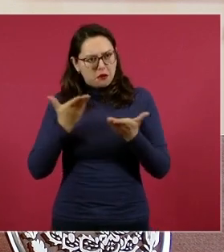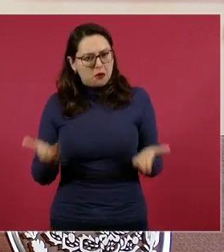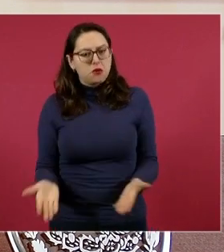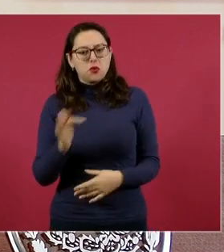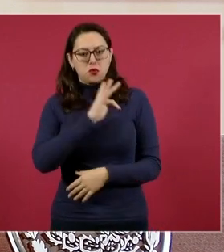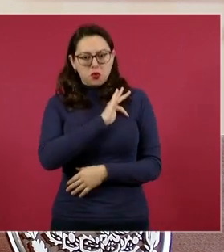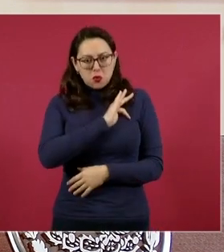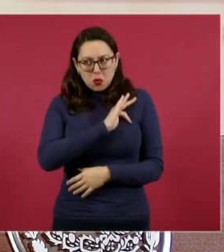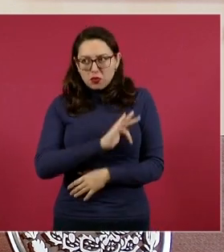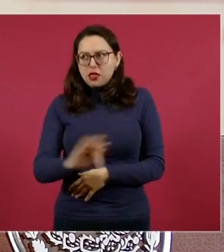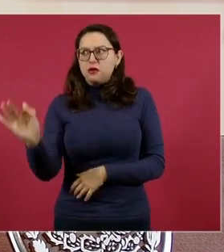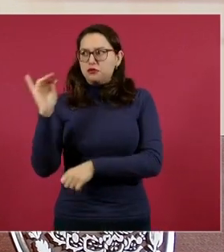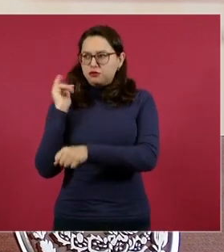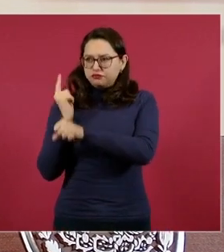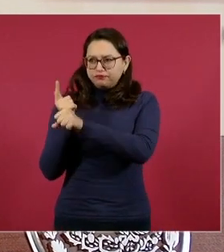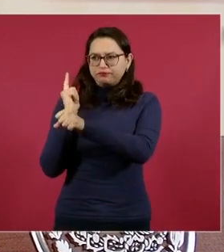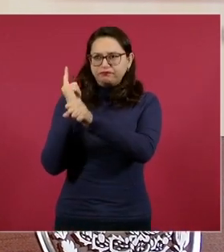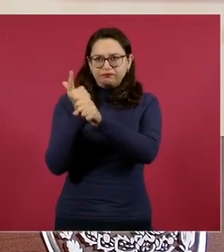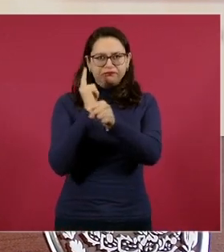Era muy difícil